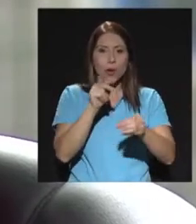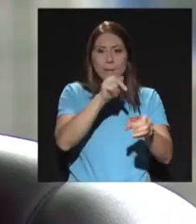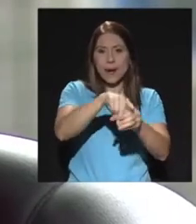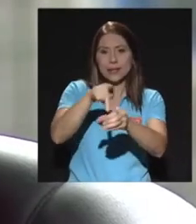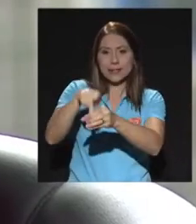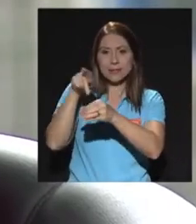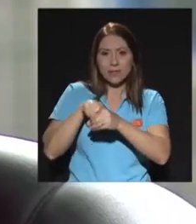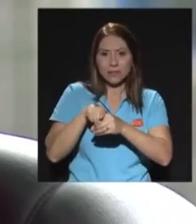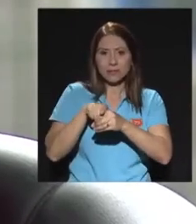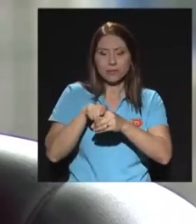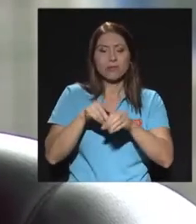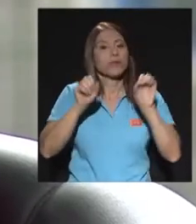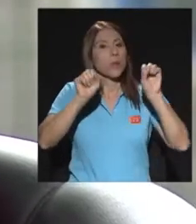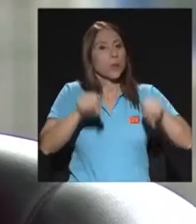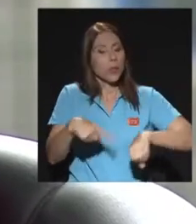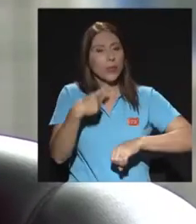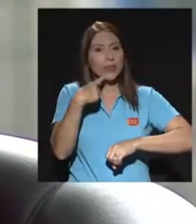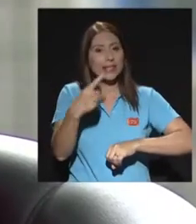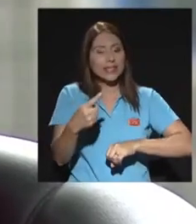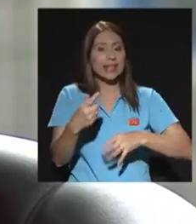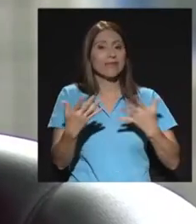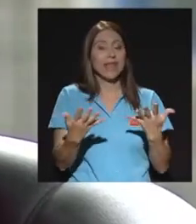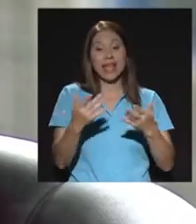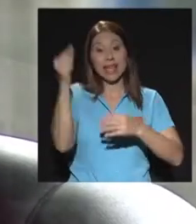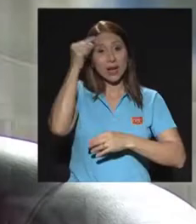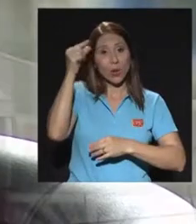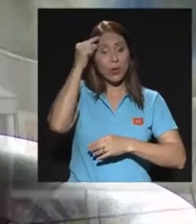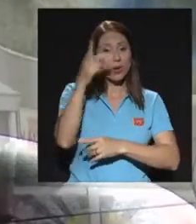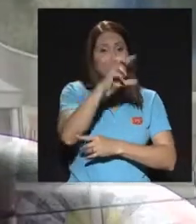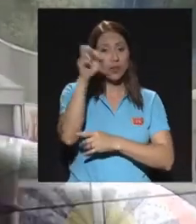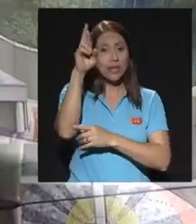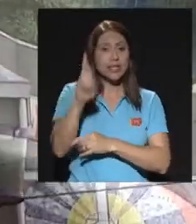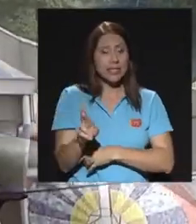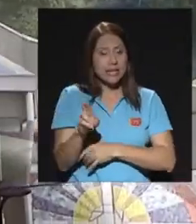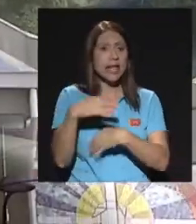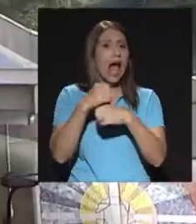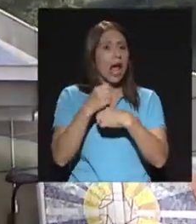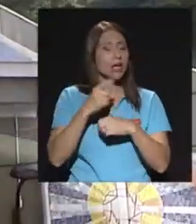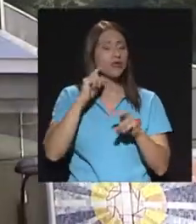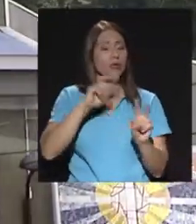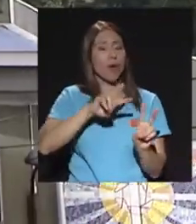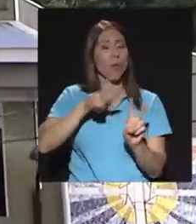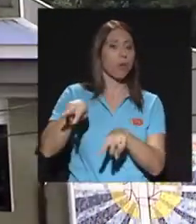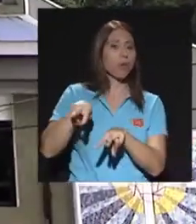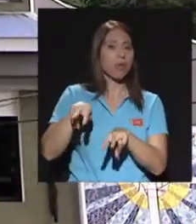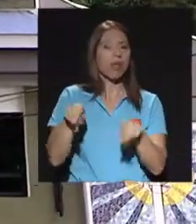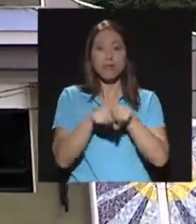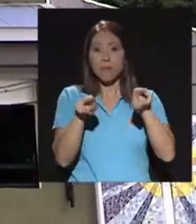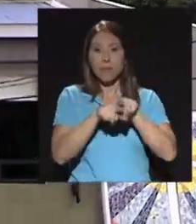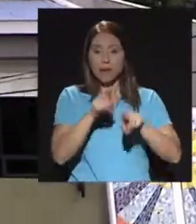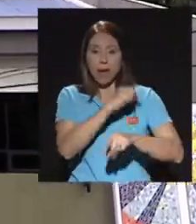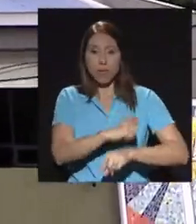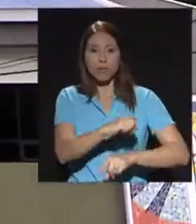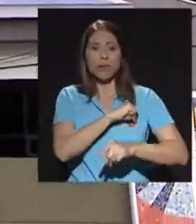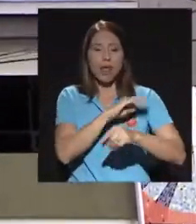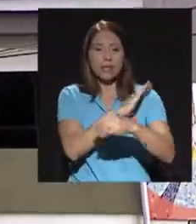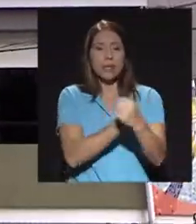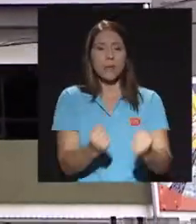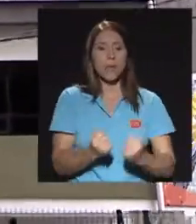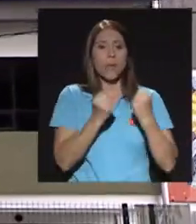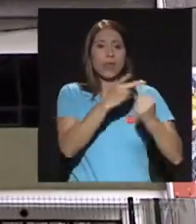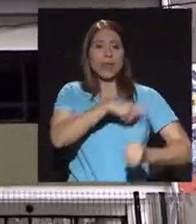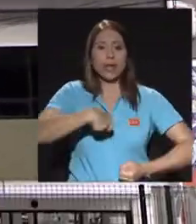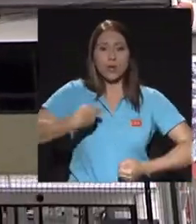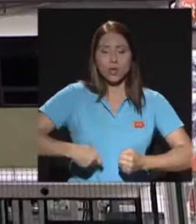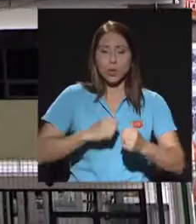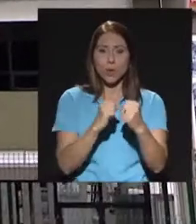sentido, podríamos decir que la gran omisión del Estado costarricense y desde luego de las autoridades del Poder Ejecutivo, del Legislativo,